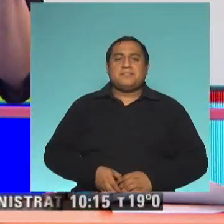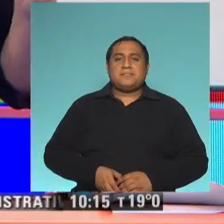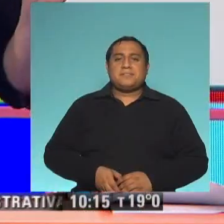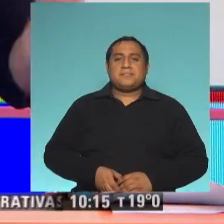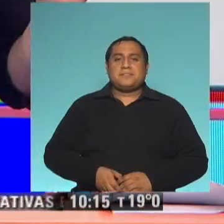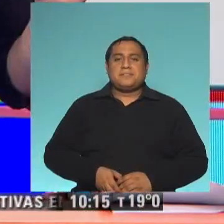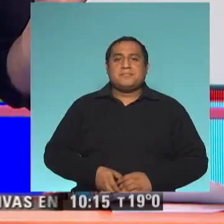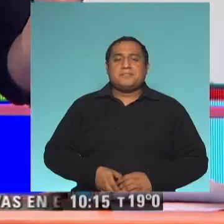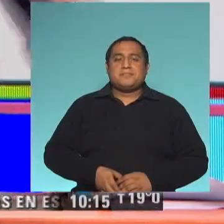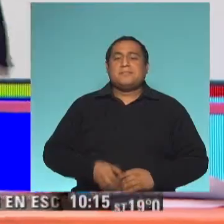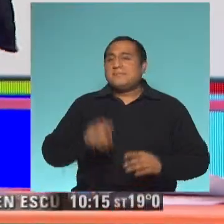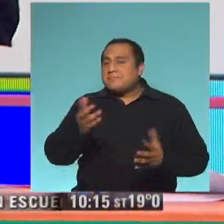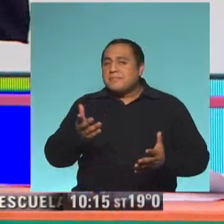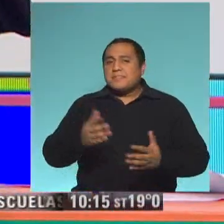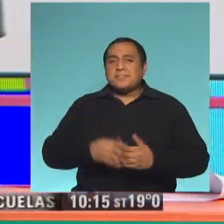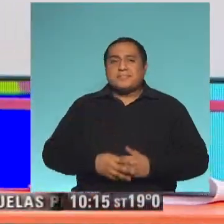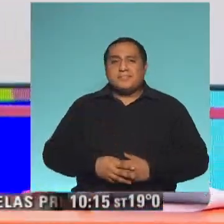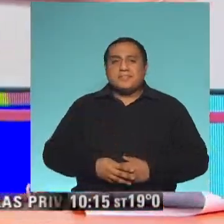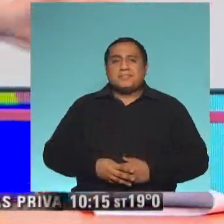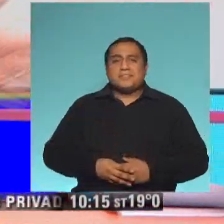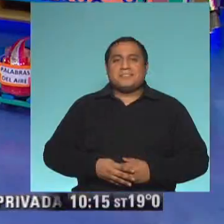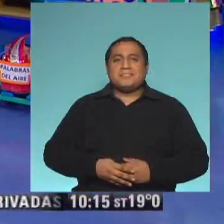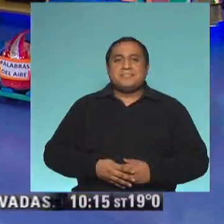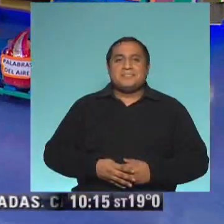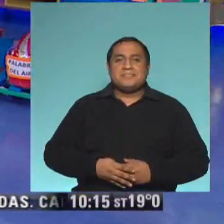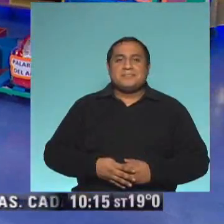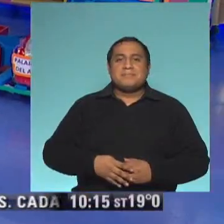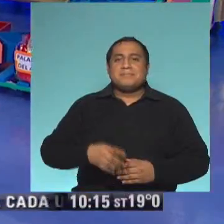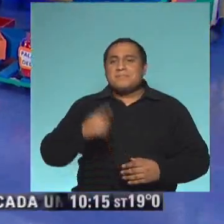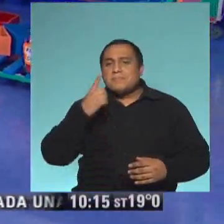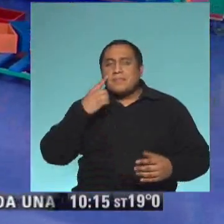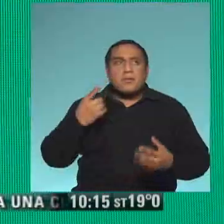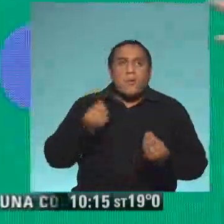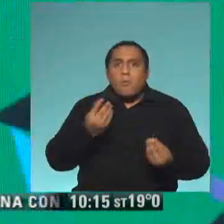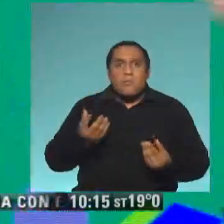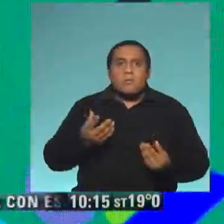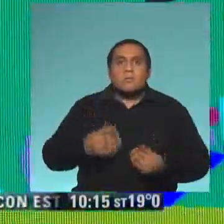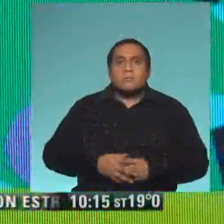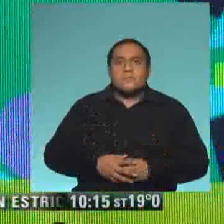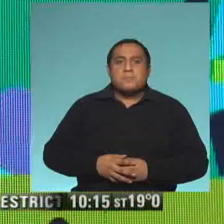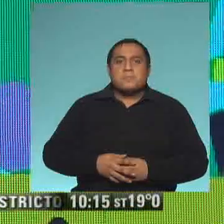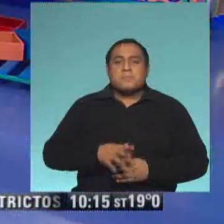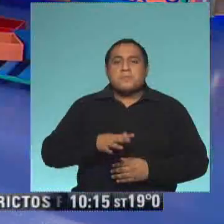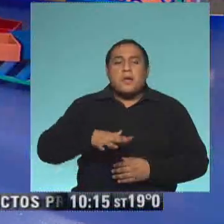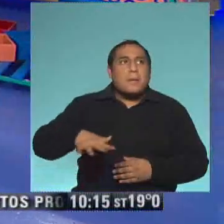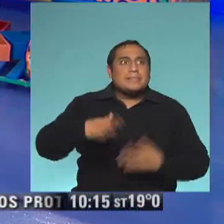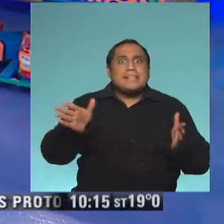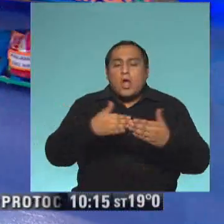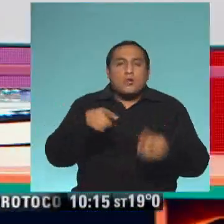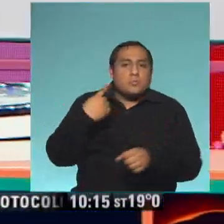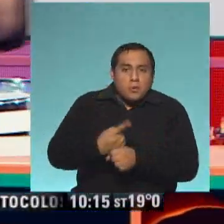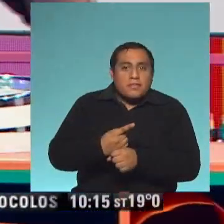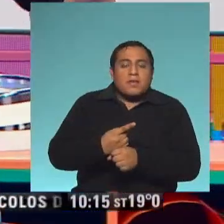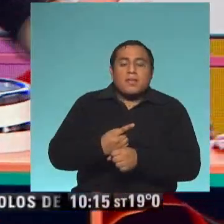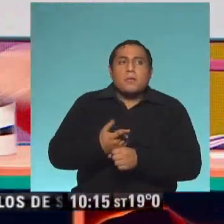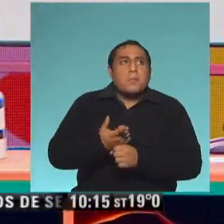y yo no me haya enterado. ¡Mostrá! Quiero que vueles acá una pequeña demostración. No, pero en lugares cerrados no se puede. Vos y yo, los chicos y las chicas, no